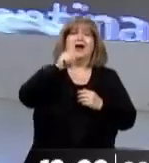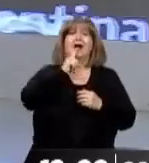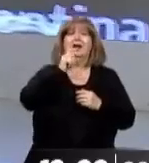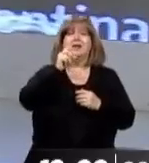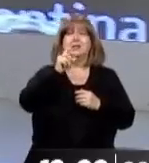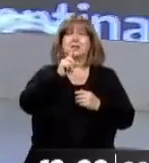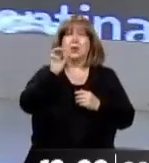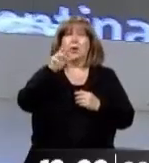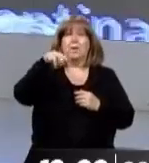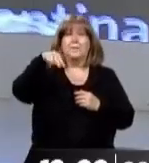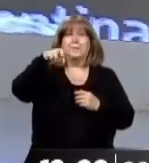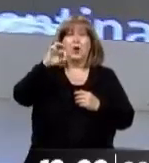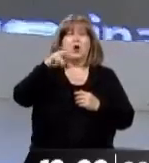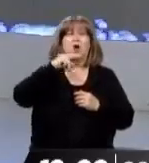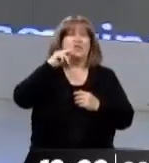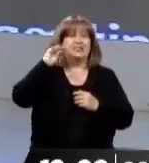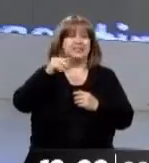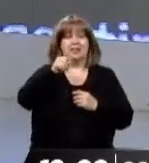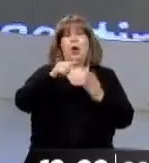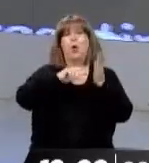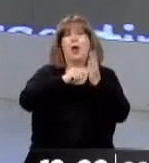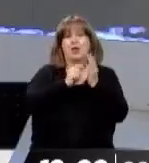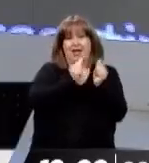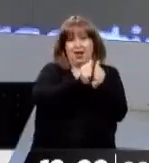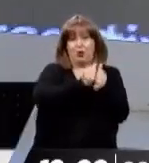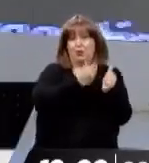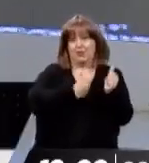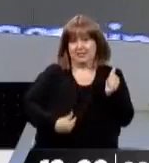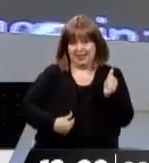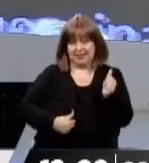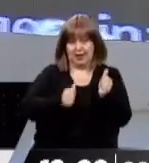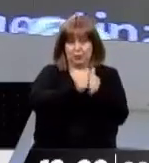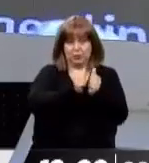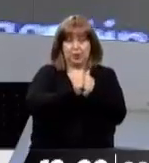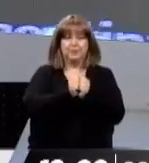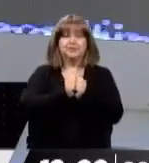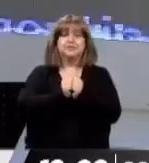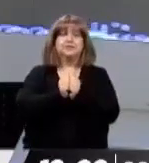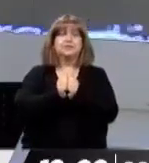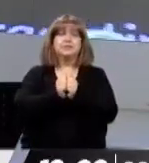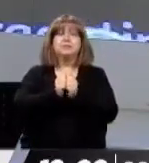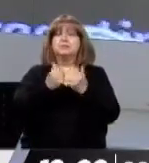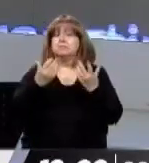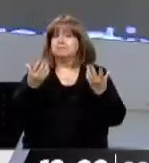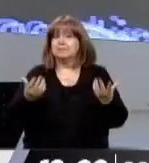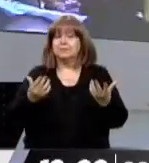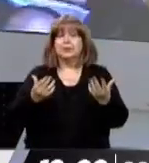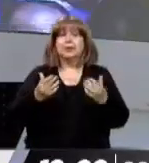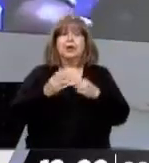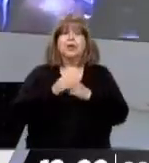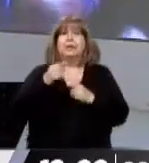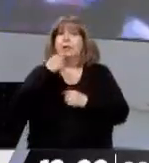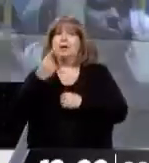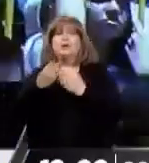por la que Suárez no quiso acompañar, según dice el gobernador, y Portezuelo era el tema ineludible para hablar con Catopodis. ¿Qué va a pasar? Se lo preguntamos también a